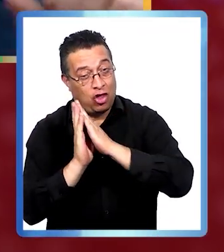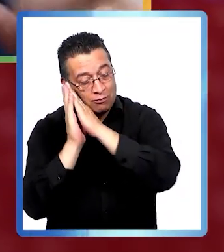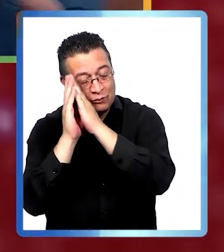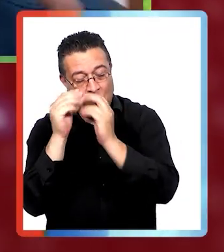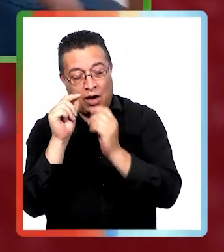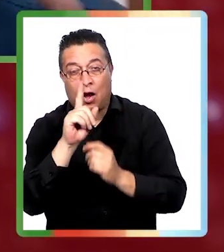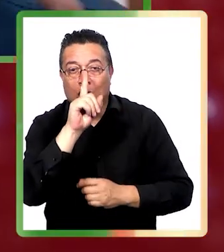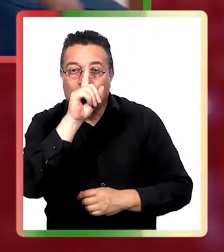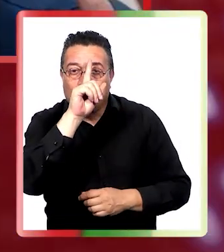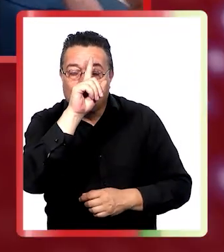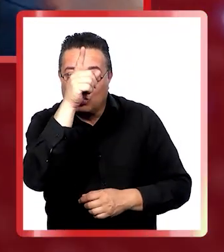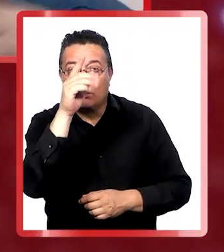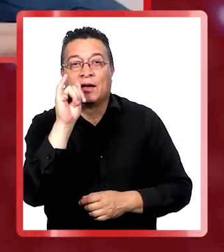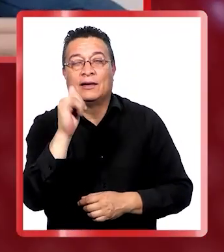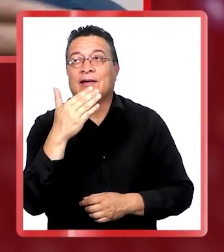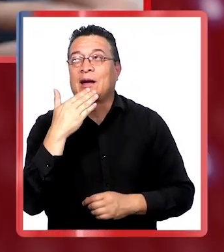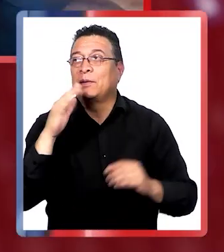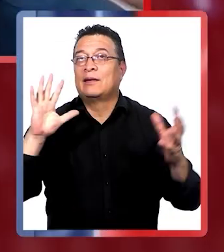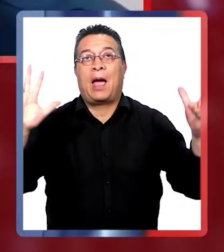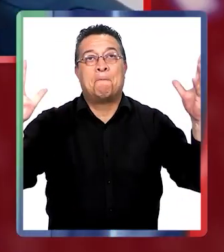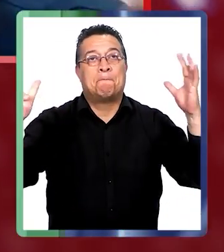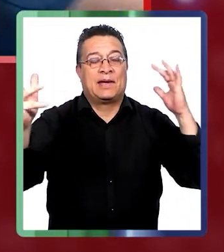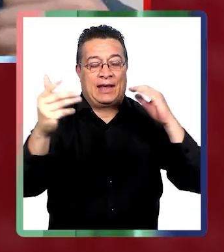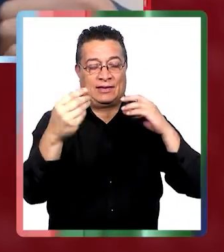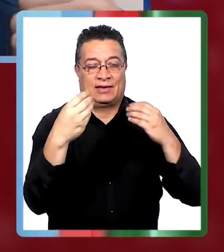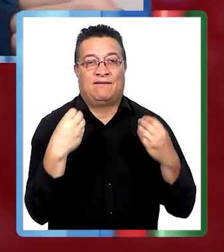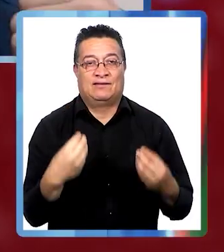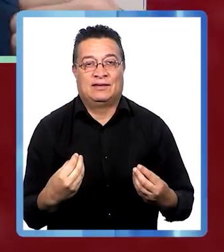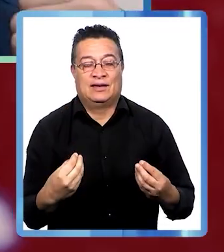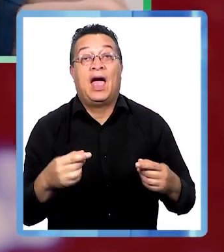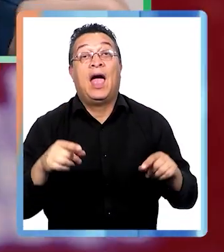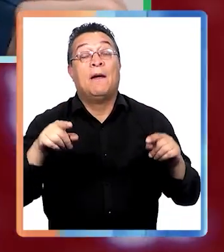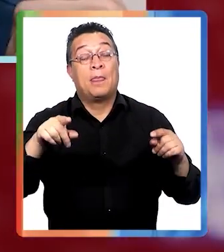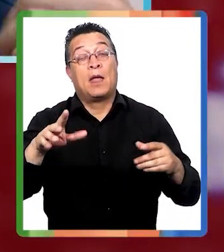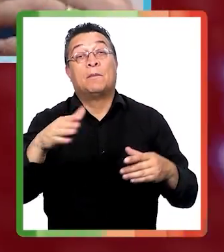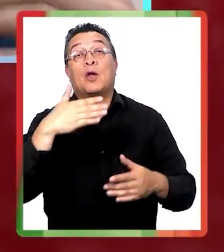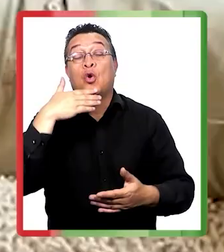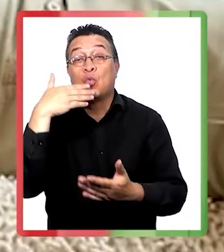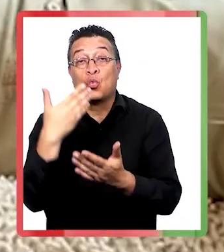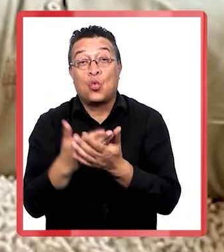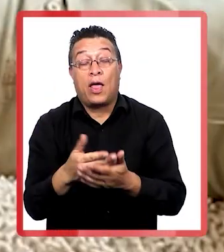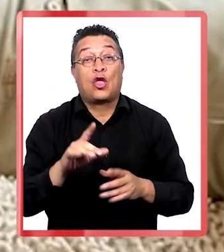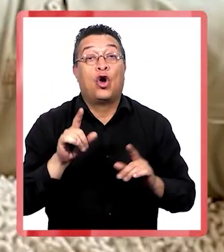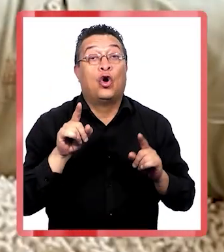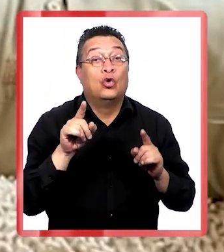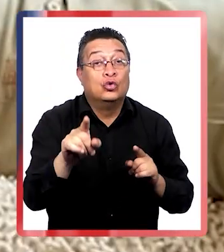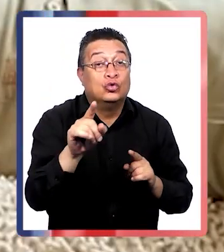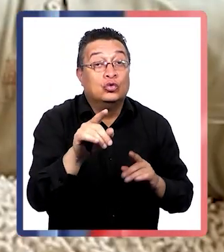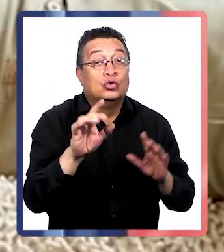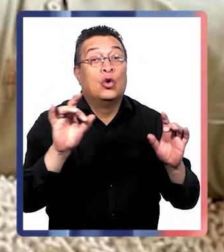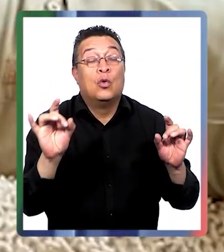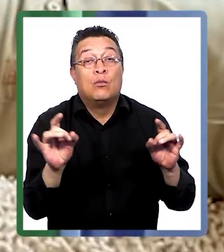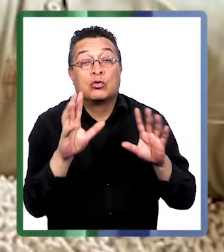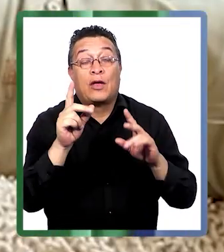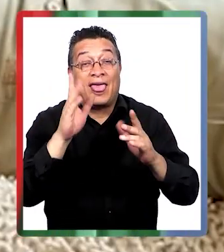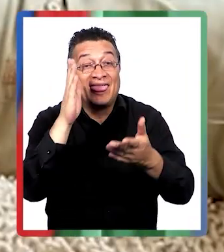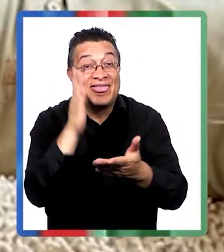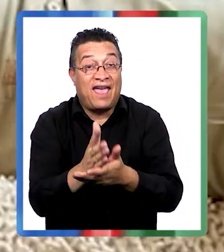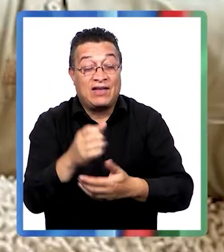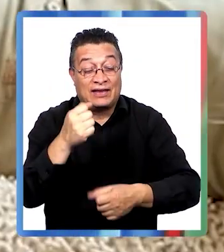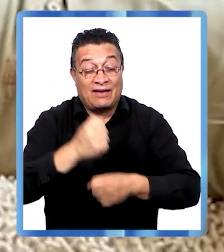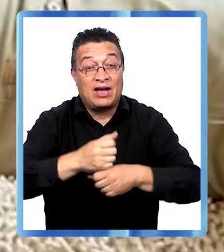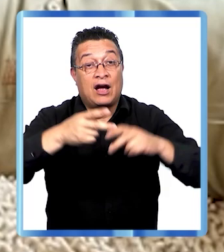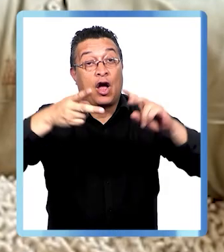la mano de ciertos hábitos y también del ambiente. ¿Ok? Entonces, si por X cosa y tu vida tienes que